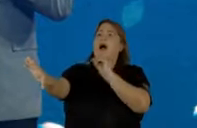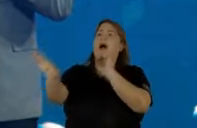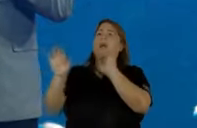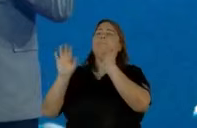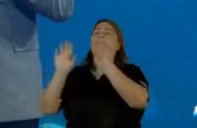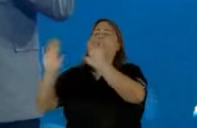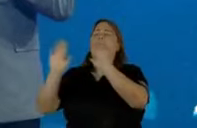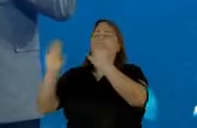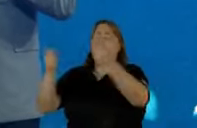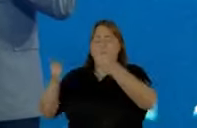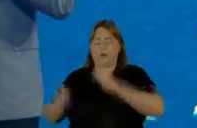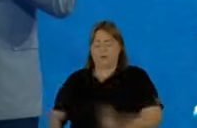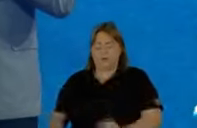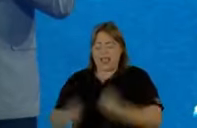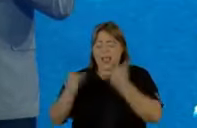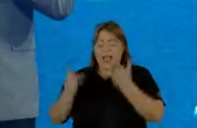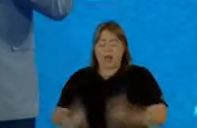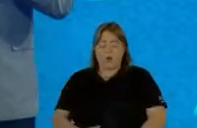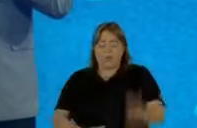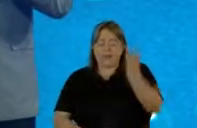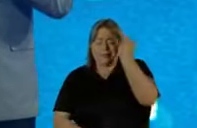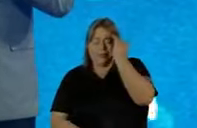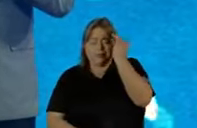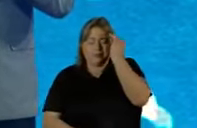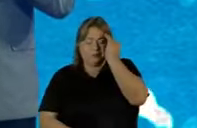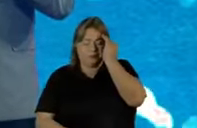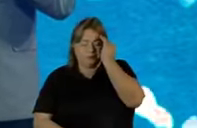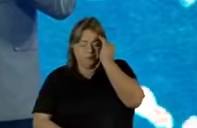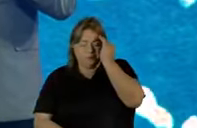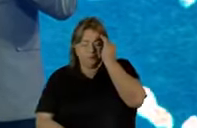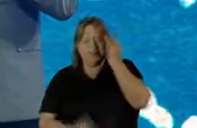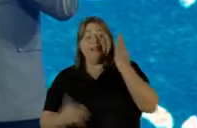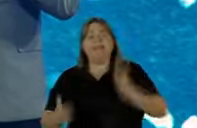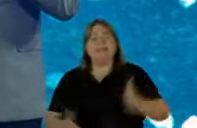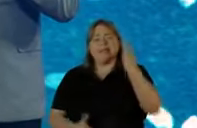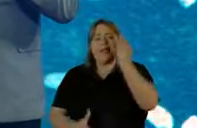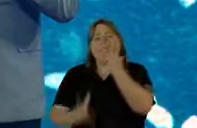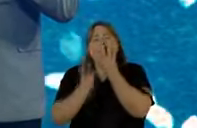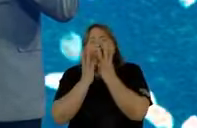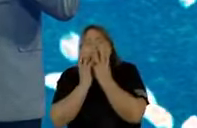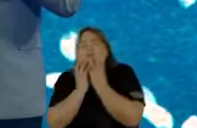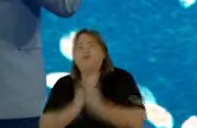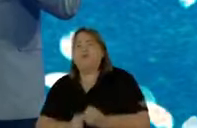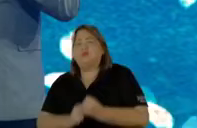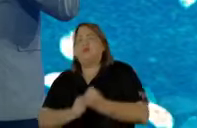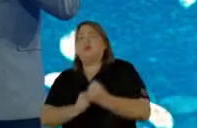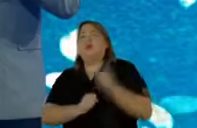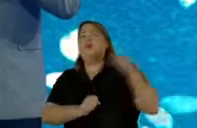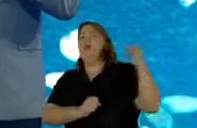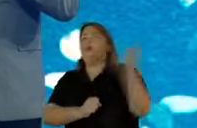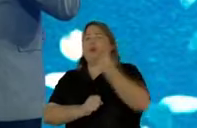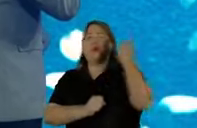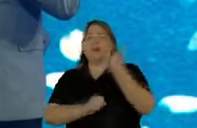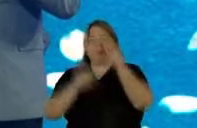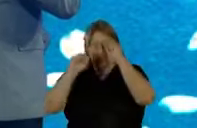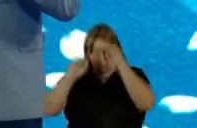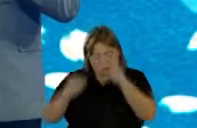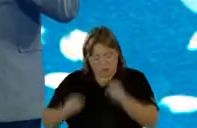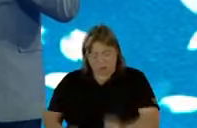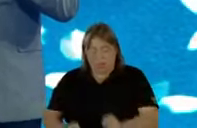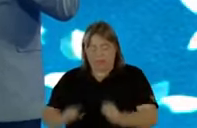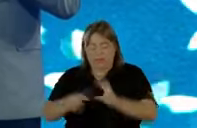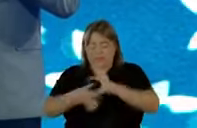Señor, entendiendo y reconociendo y teniendo por convicción que lo único que pudre el yugo es